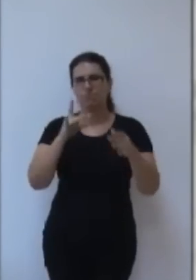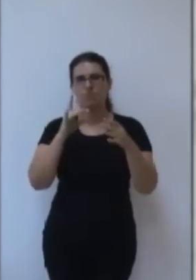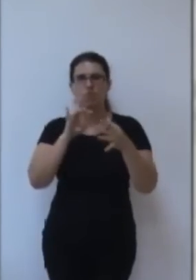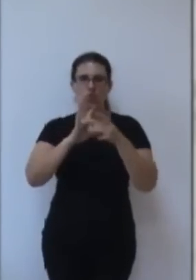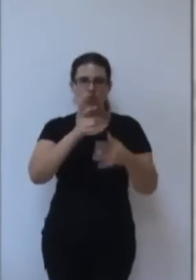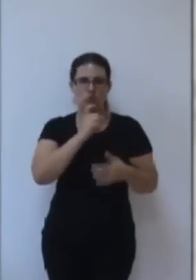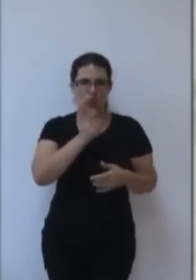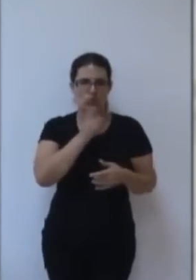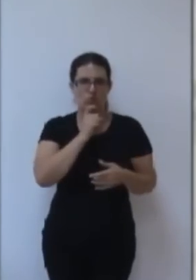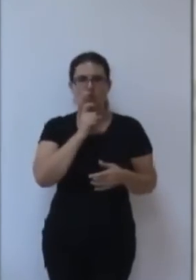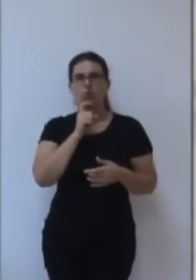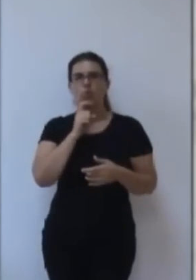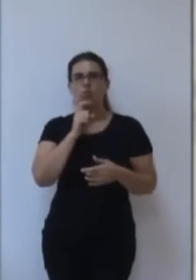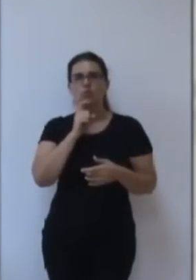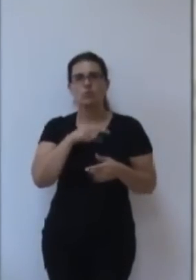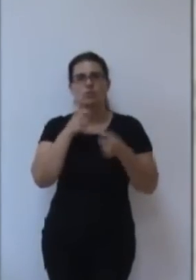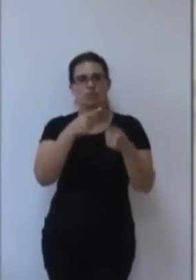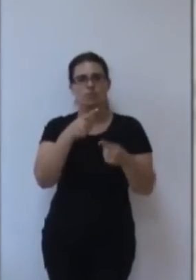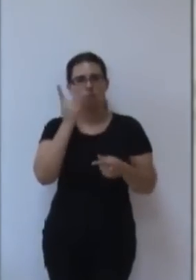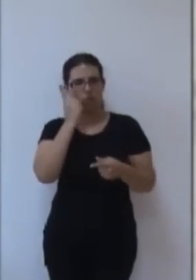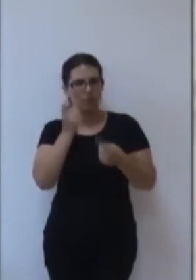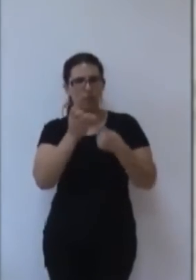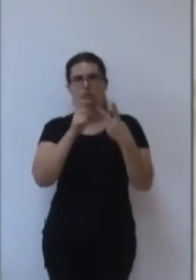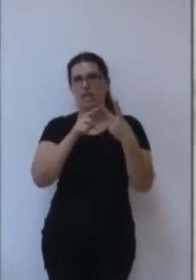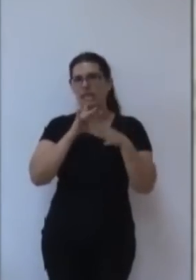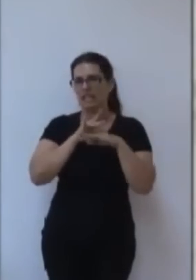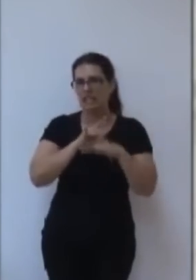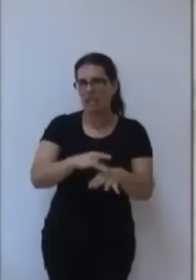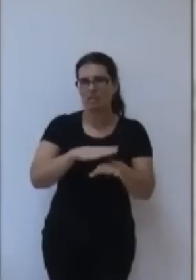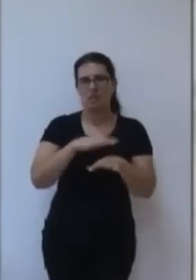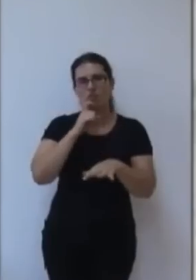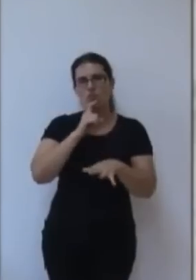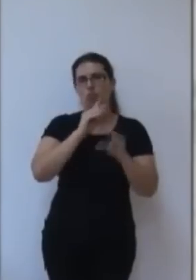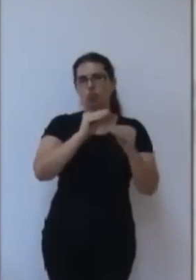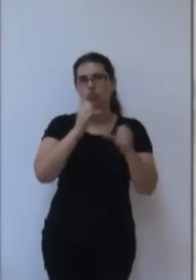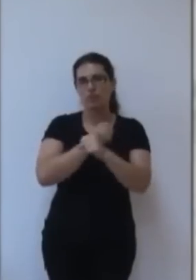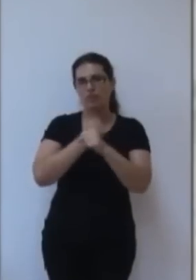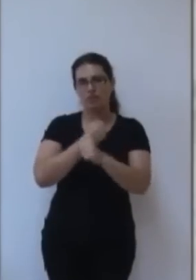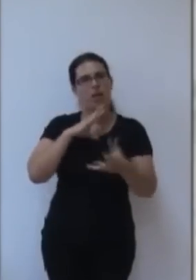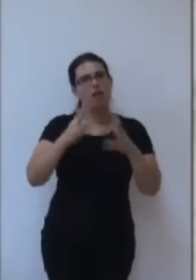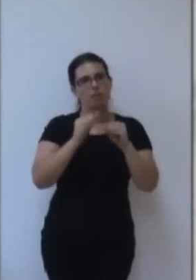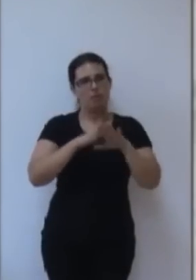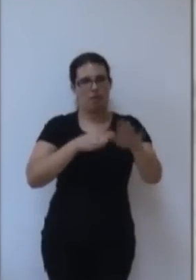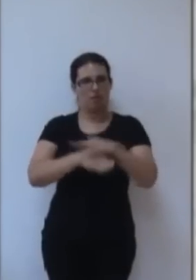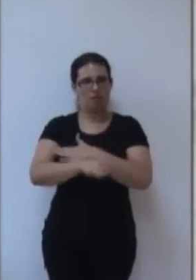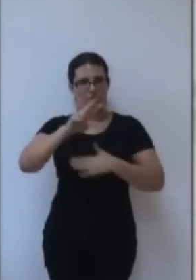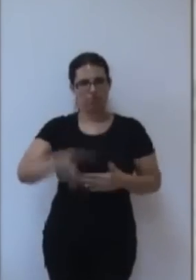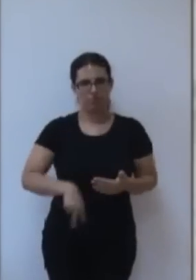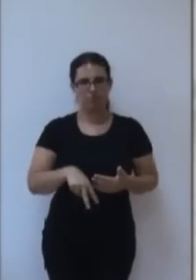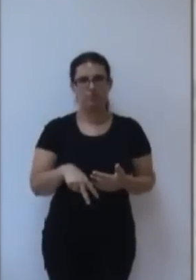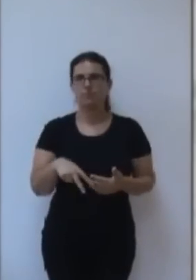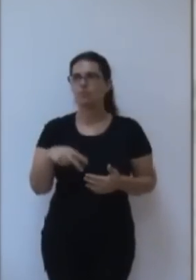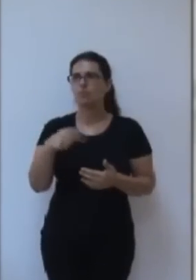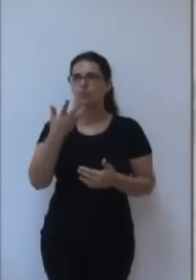que dan también guías para cómo, por un lado, adaptar las tareas para que sean accesibles para ellos, es decir, estructurarlas muy